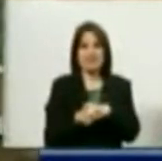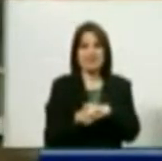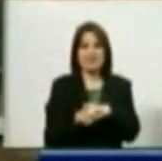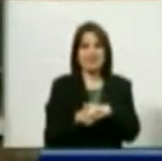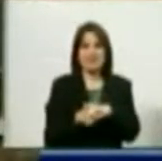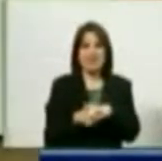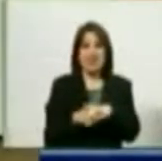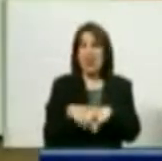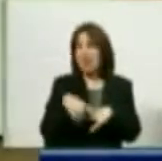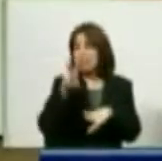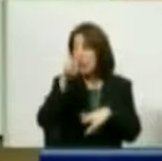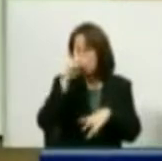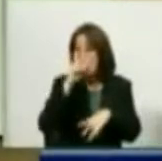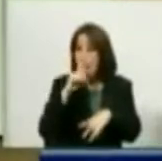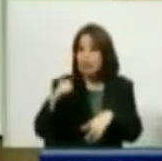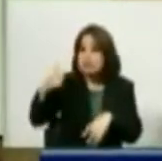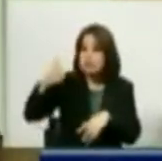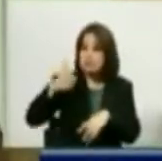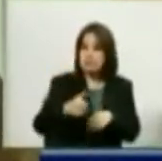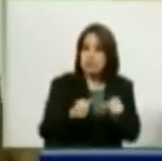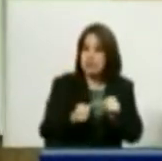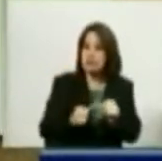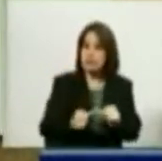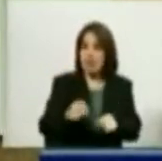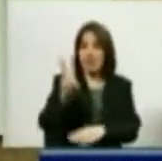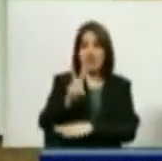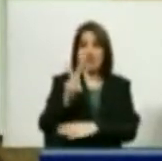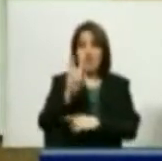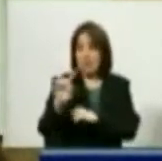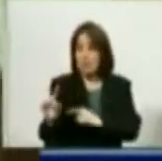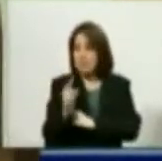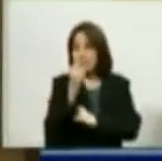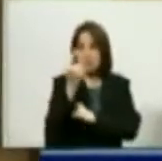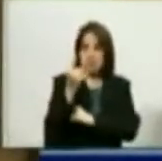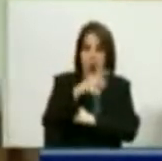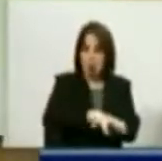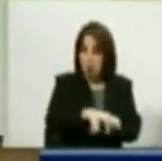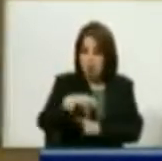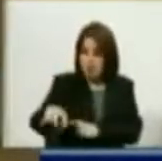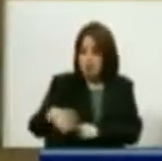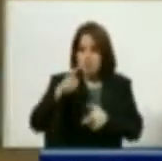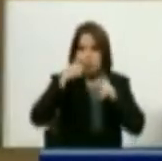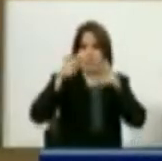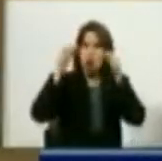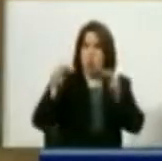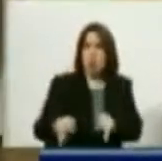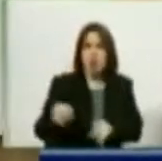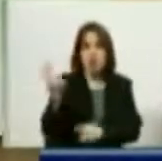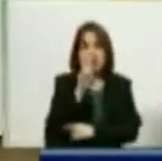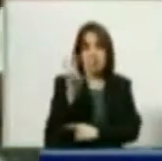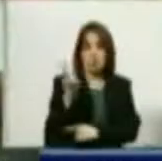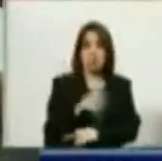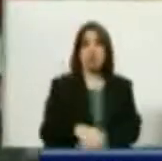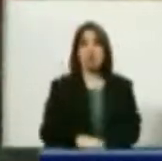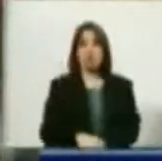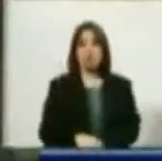por segundo año consecutivos Vargas ocupa el primer lugar en los Estados más seguros de Venezuela